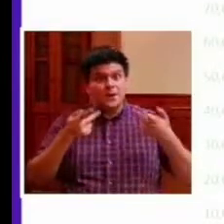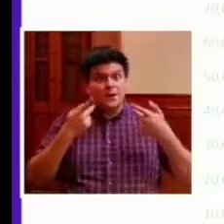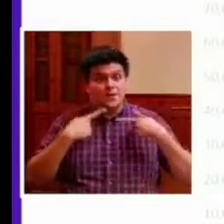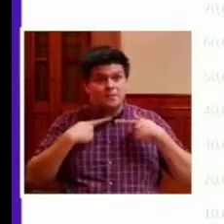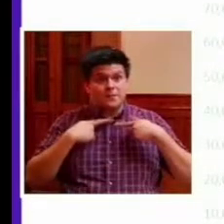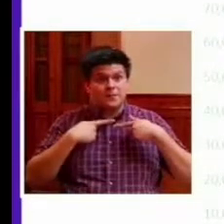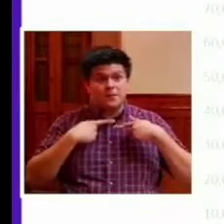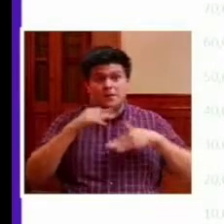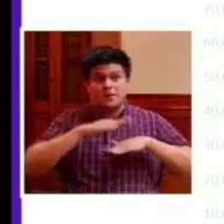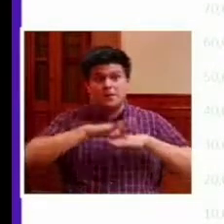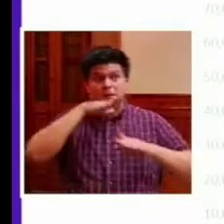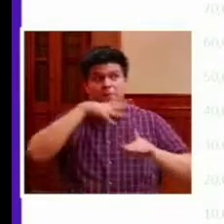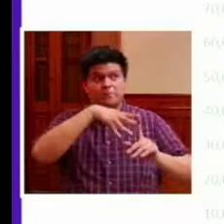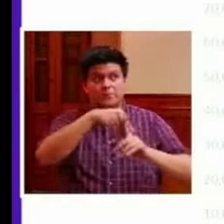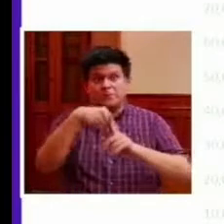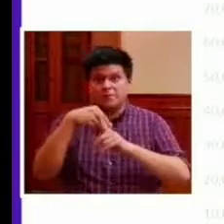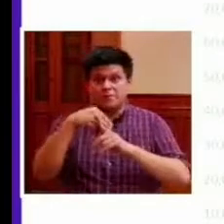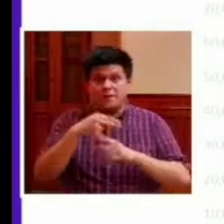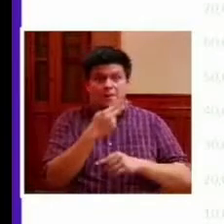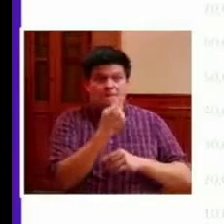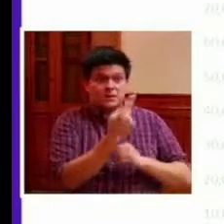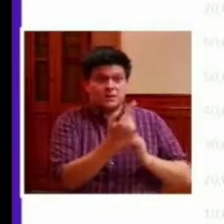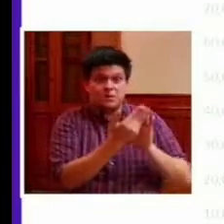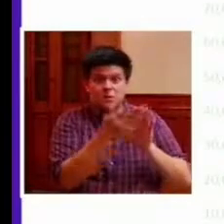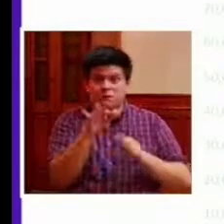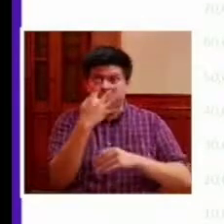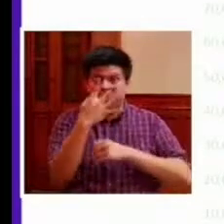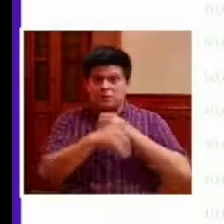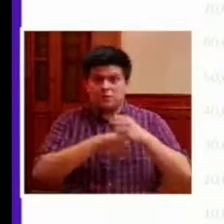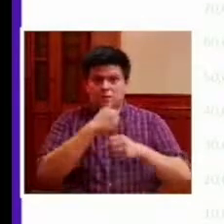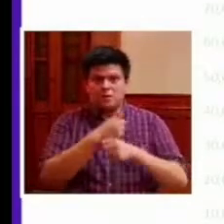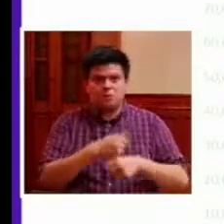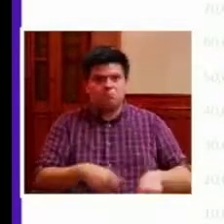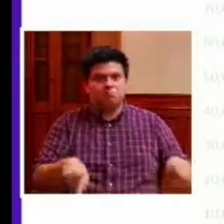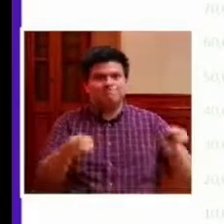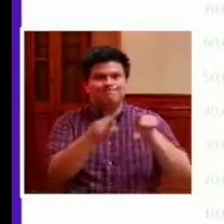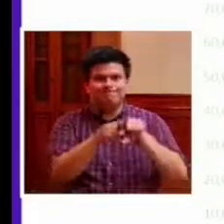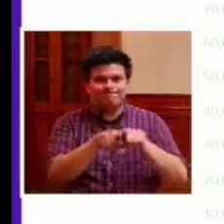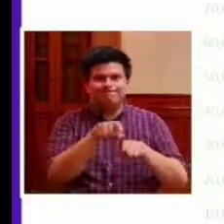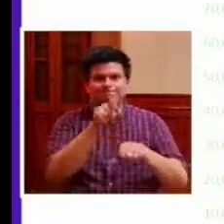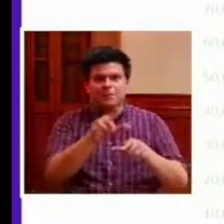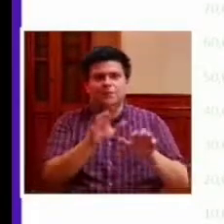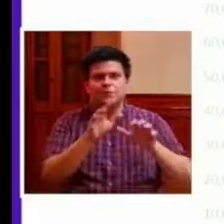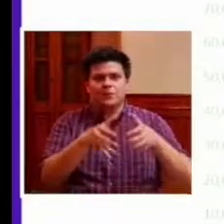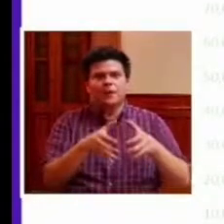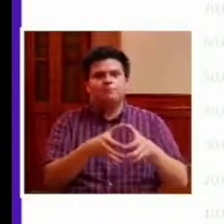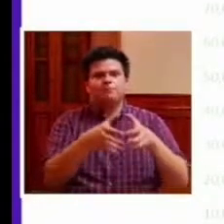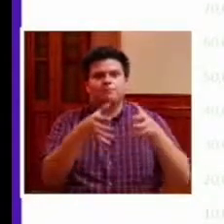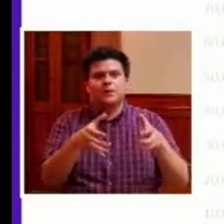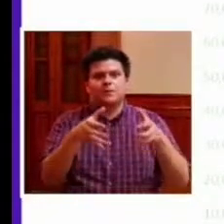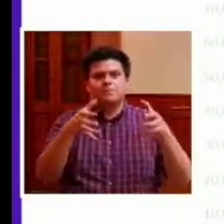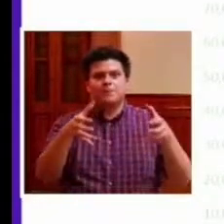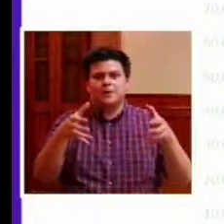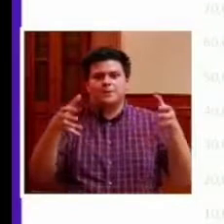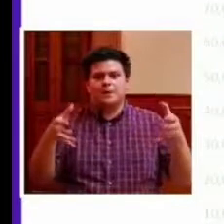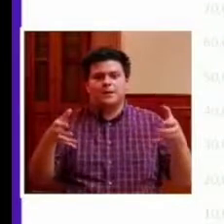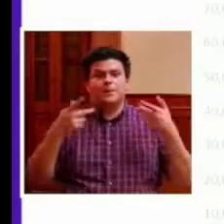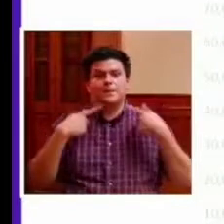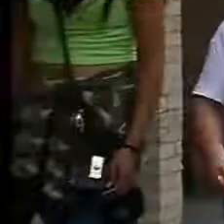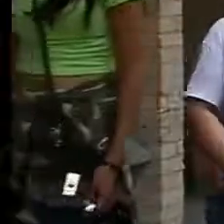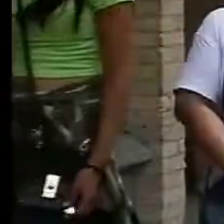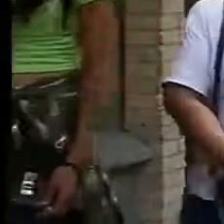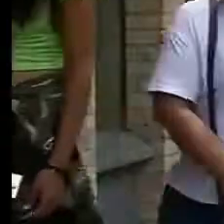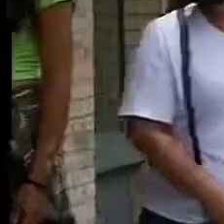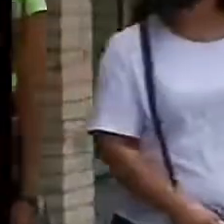mayor contagio, el grupo de 25 a 44 años, también se nos empiezan a incrementar las defunciones en ese grupo